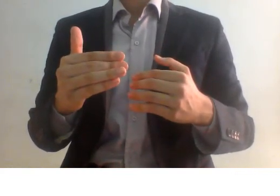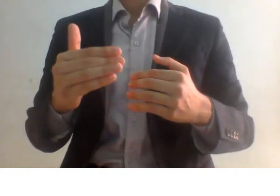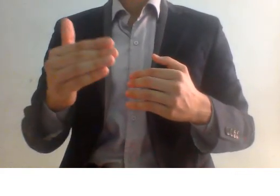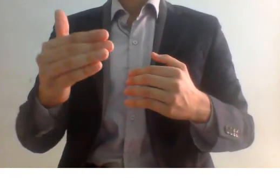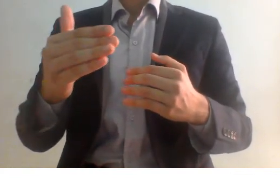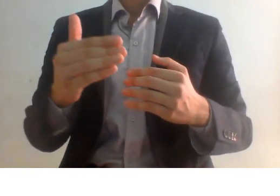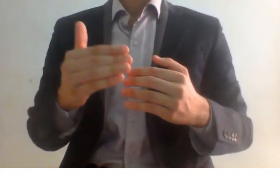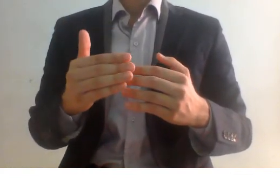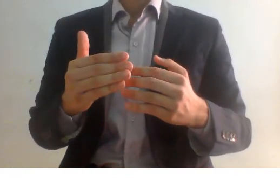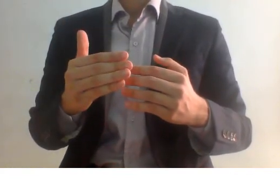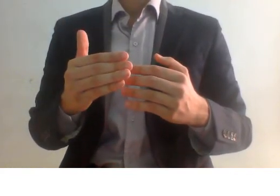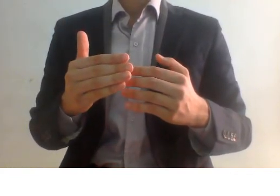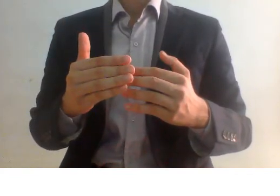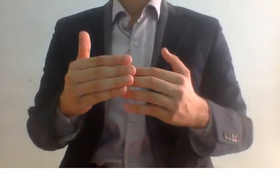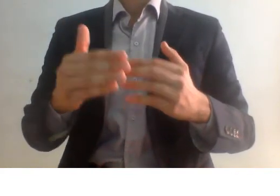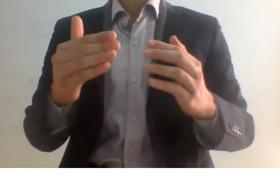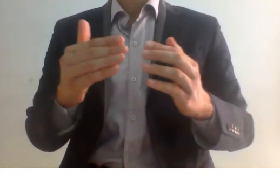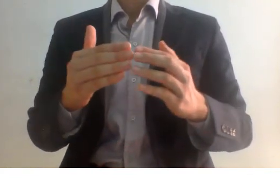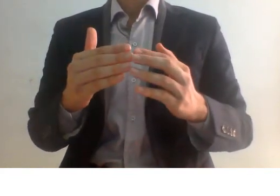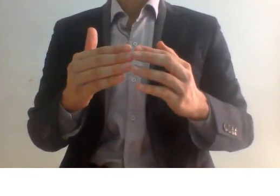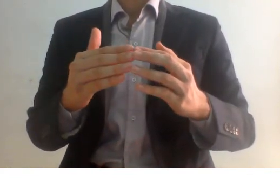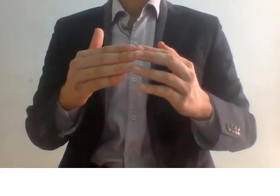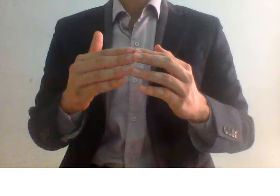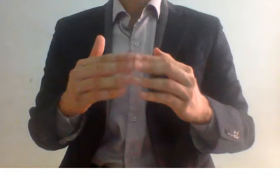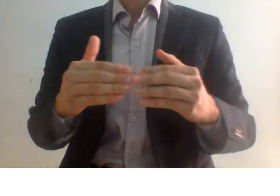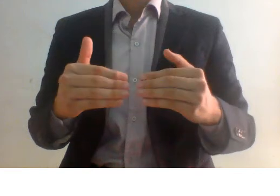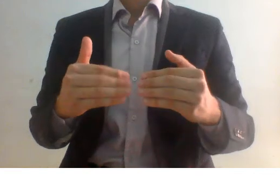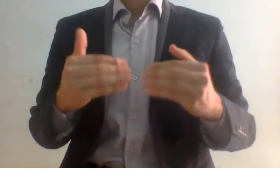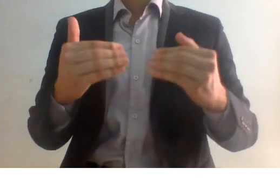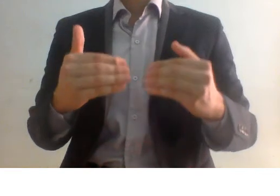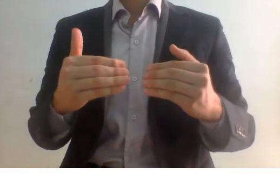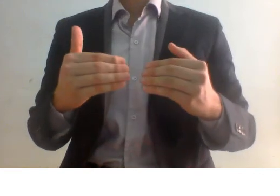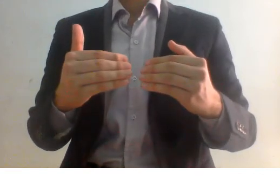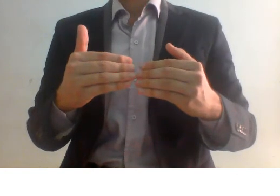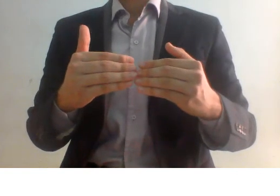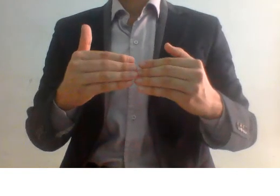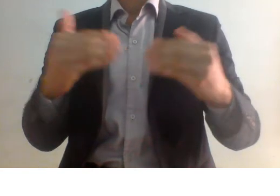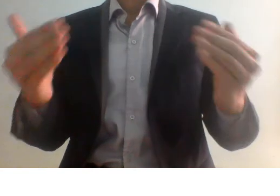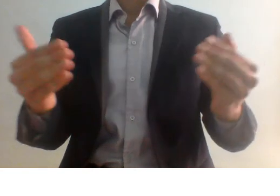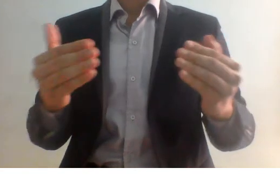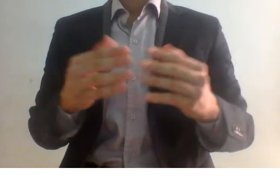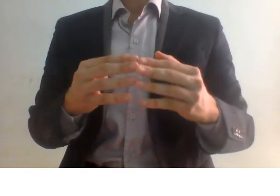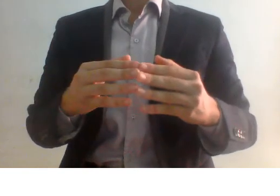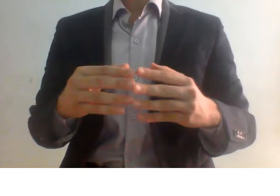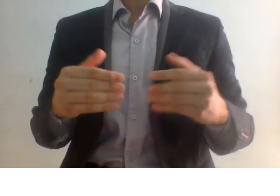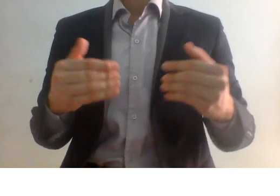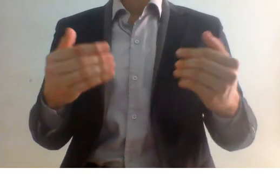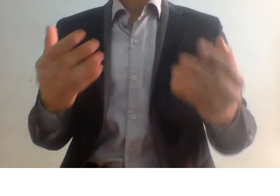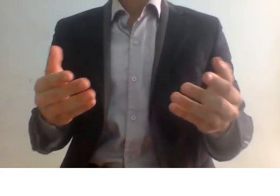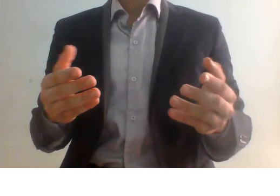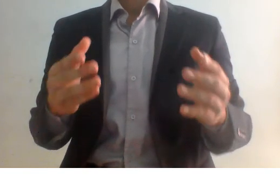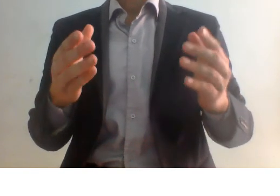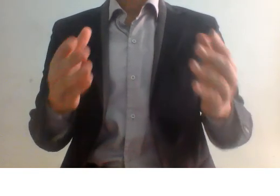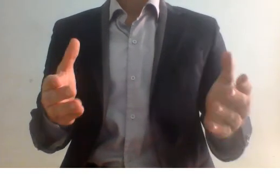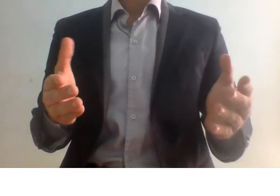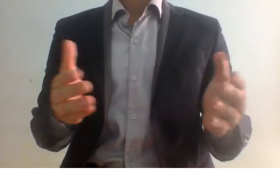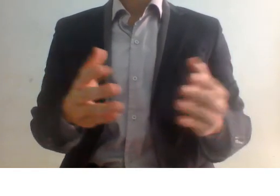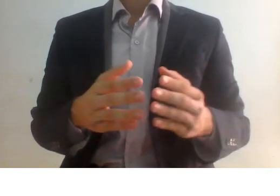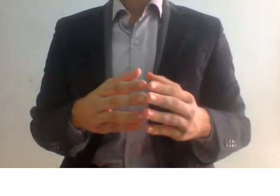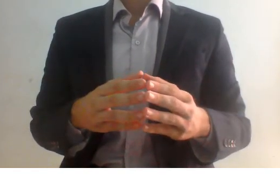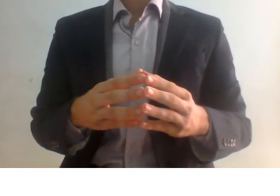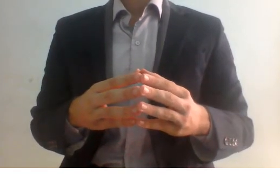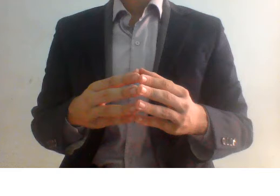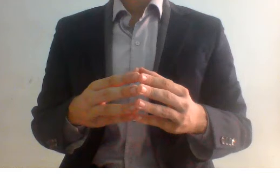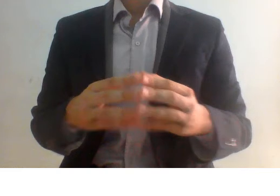estas grandes empresas no se hagan güeyes con el pago de impuestos, ¿a qué los ha llevado? A crear organizaciones como Sí por México, que bueno, su